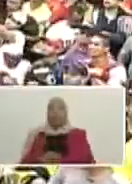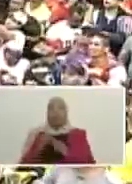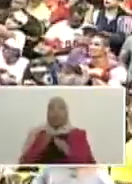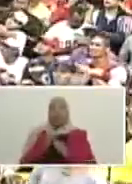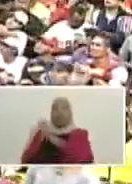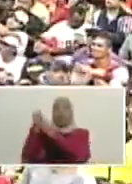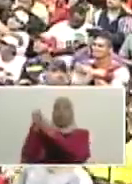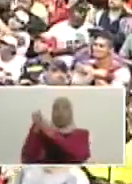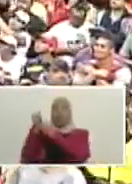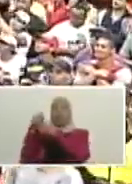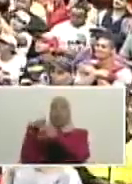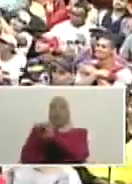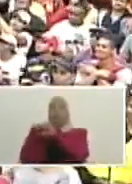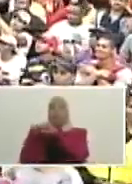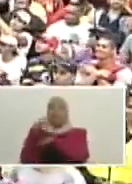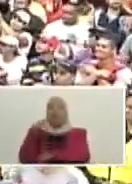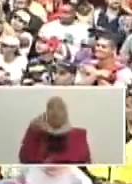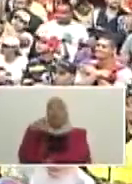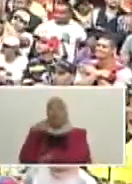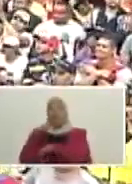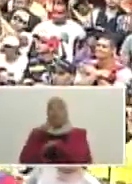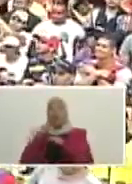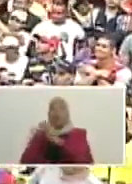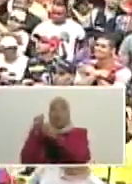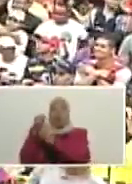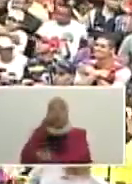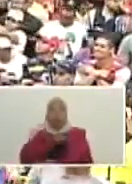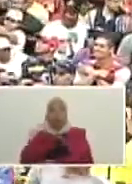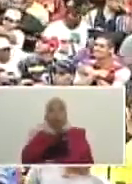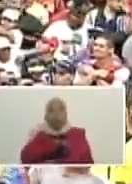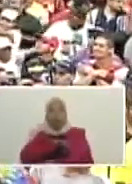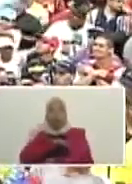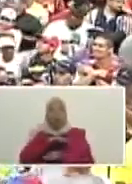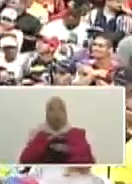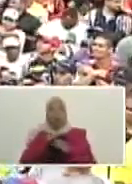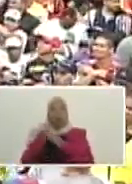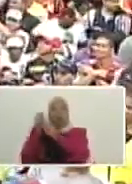Líderes políticos, líderes sociales, líderes militares,